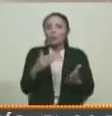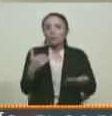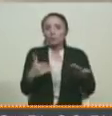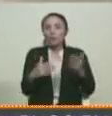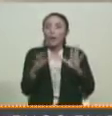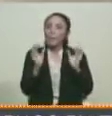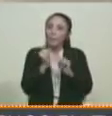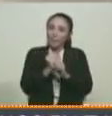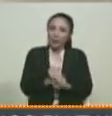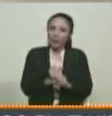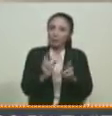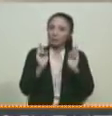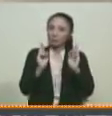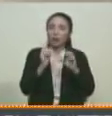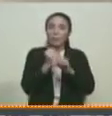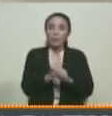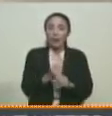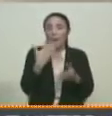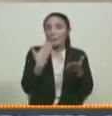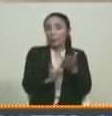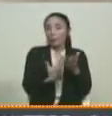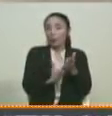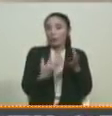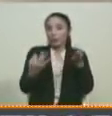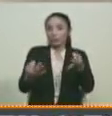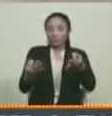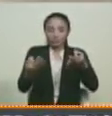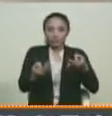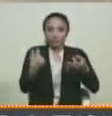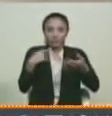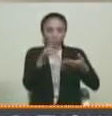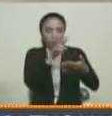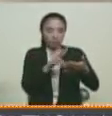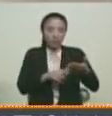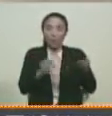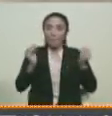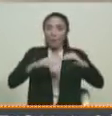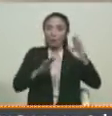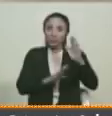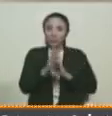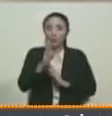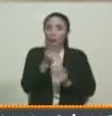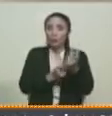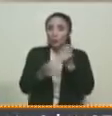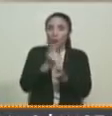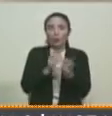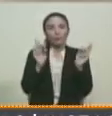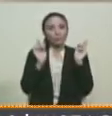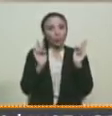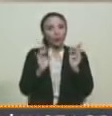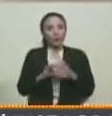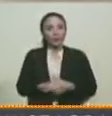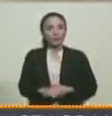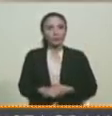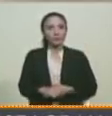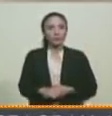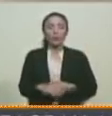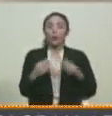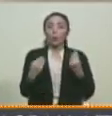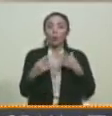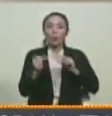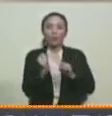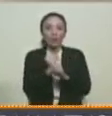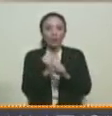Espero propuestas que puedan enriquecer y seguramente van a enriquecer la acción de un